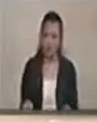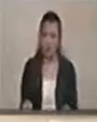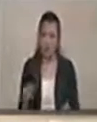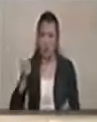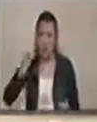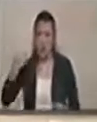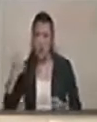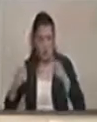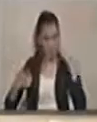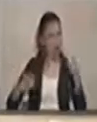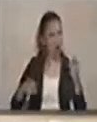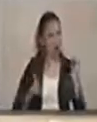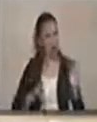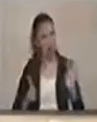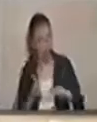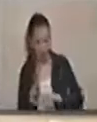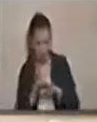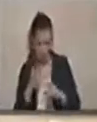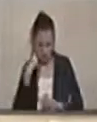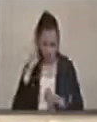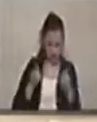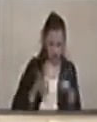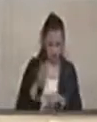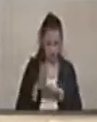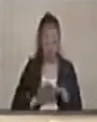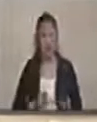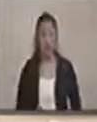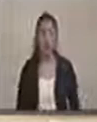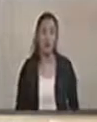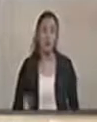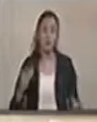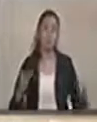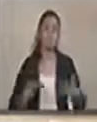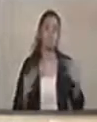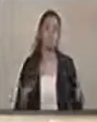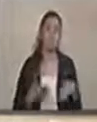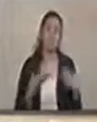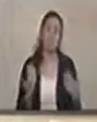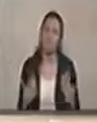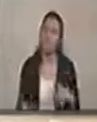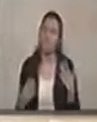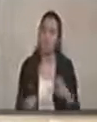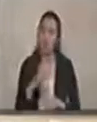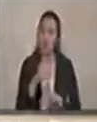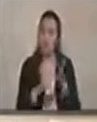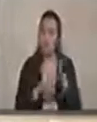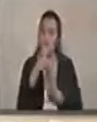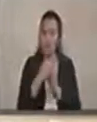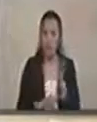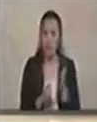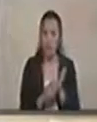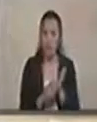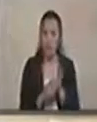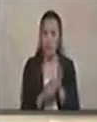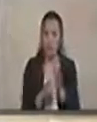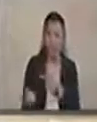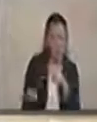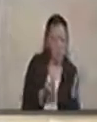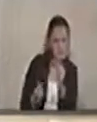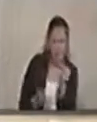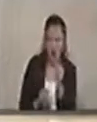Me alegra que este proyecto tenga un amplio debate. Por